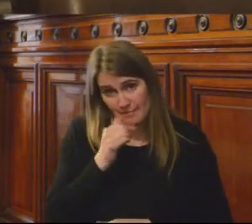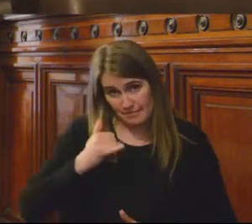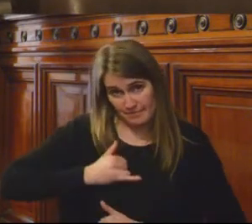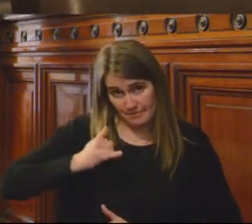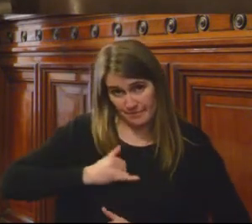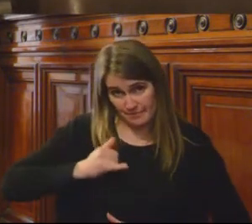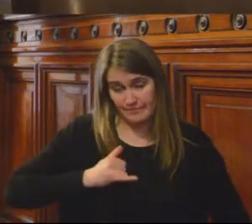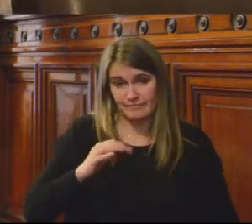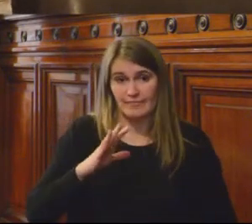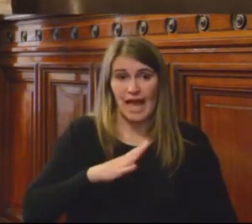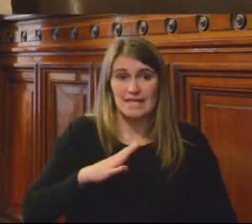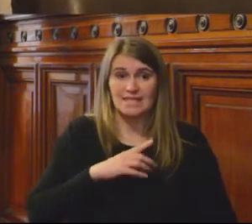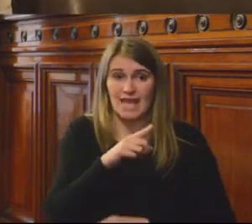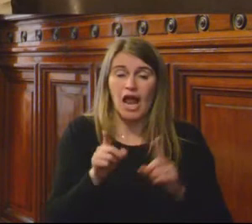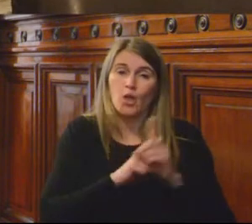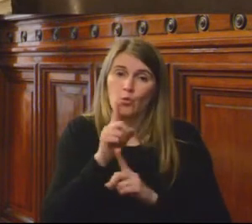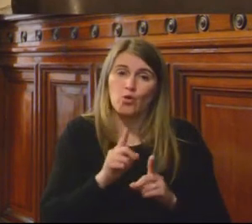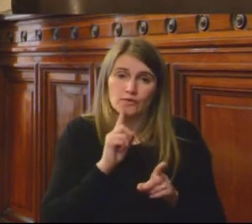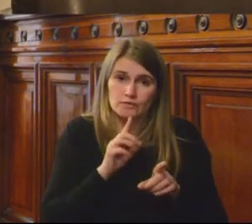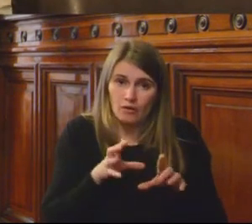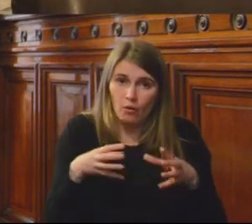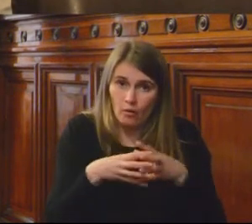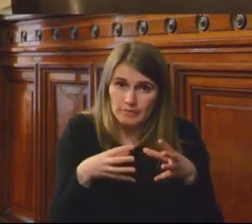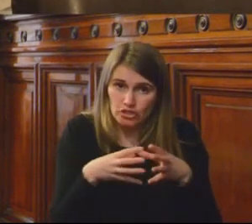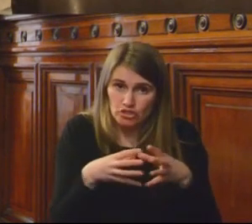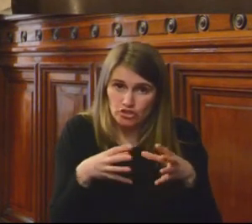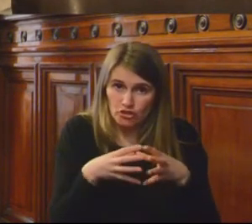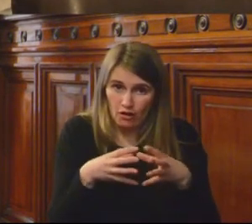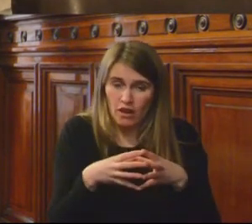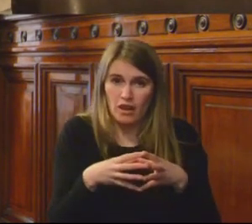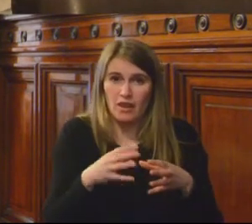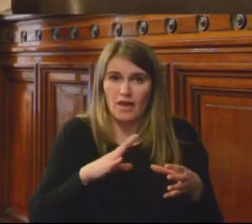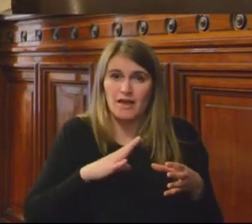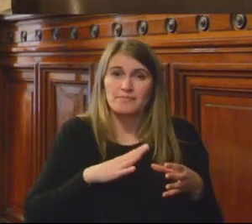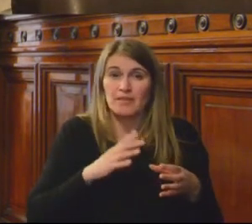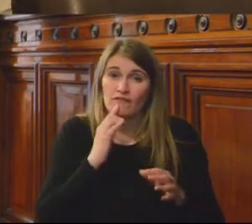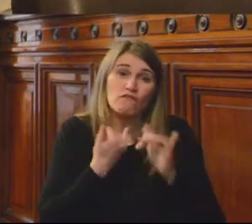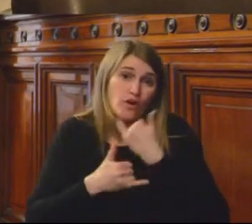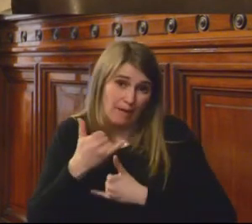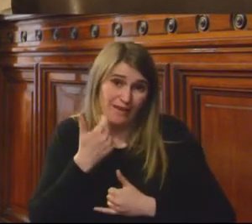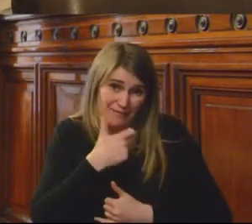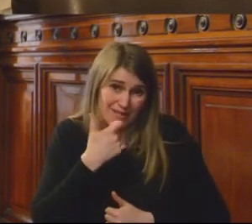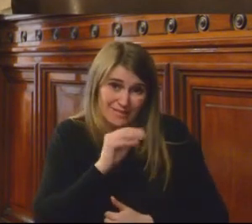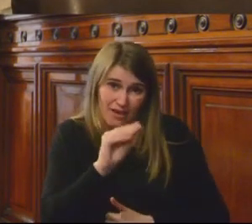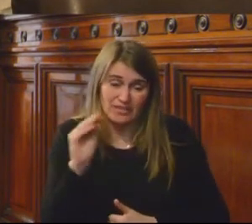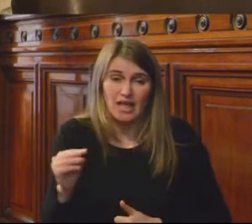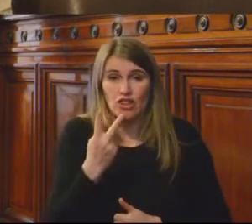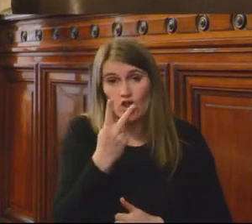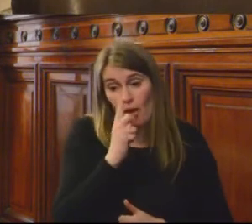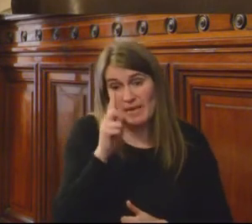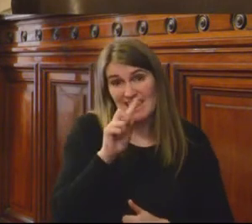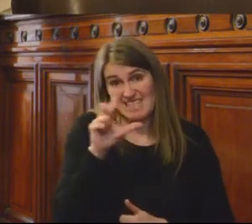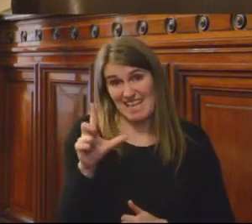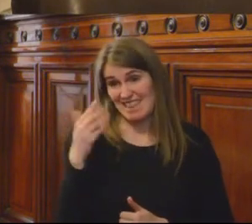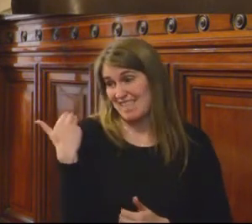están. La comisión, creo que nosotros efectivamente lo informamos, los hechos del año 2017